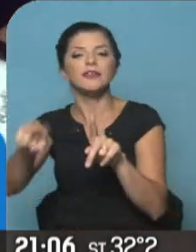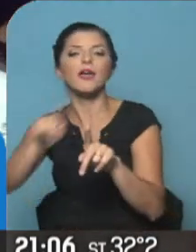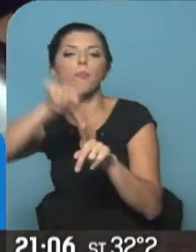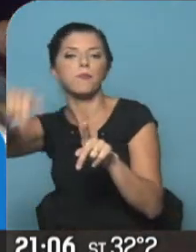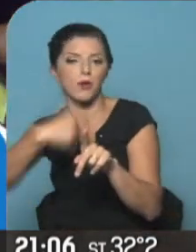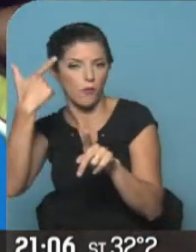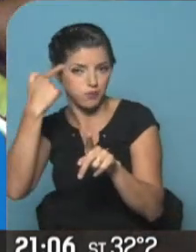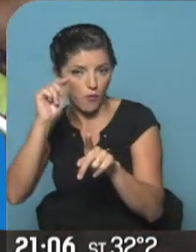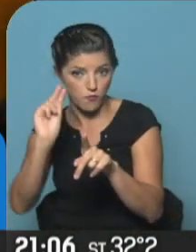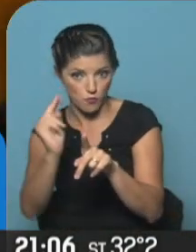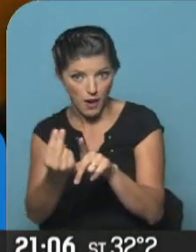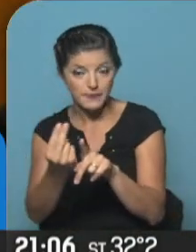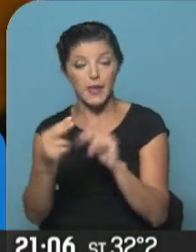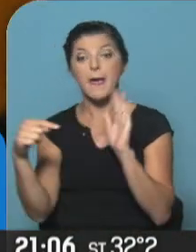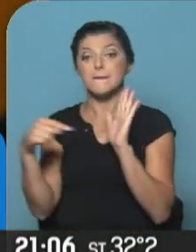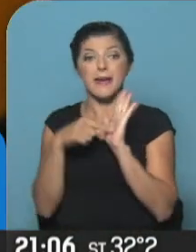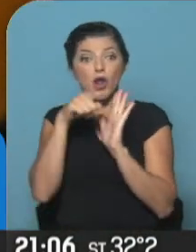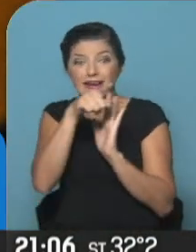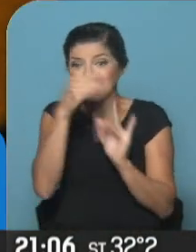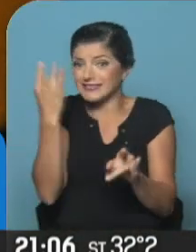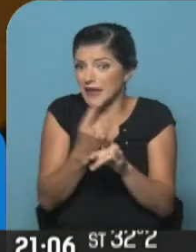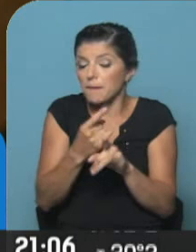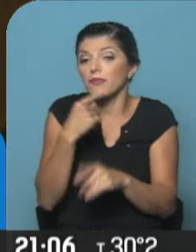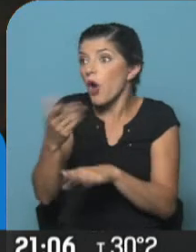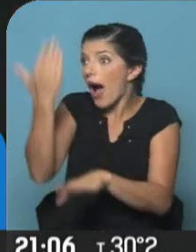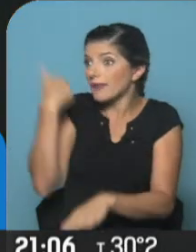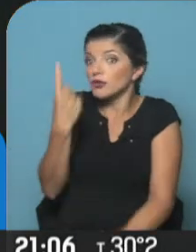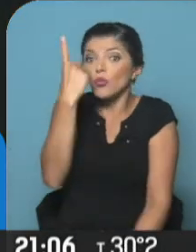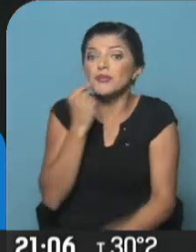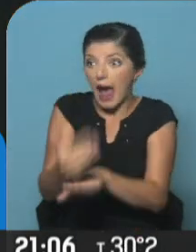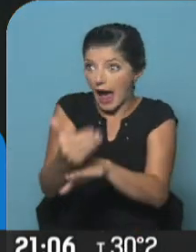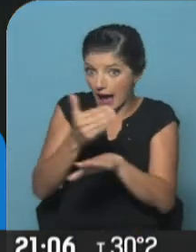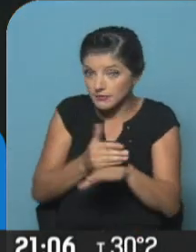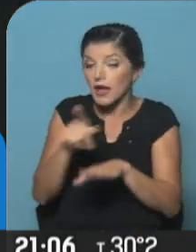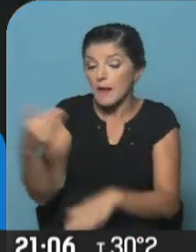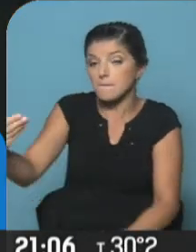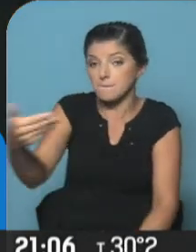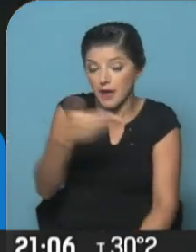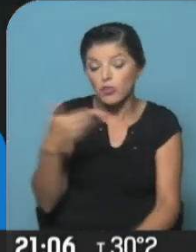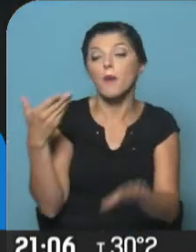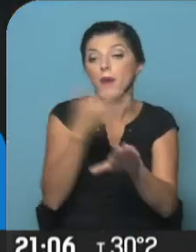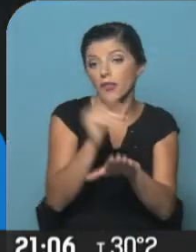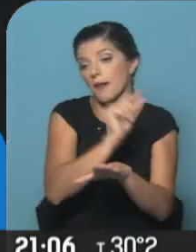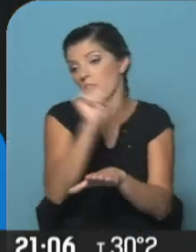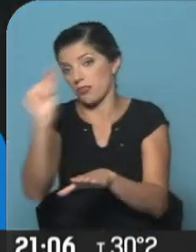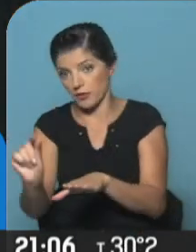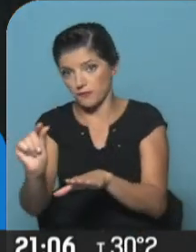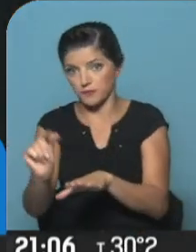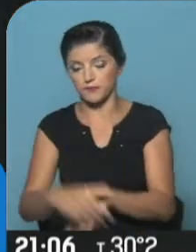fiscal, aunque siempre sostuvo que se la había pedido prestada un día antes de aparecer sin vida.